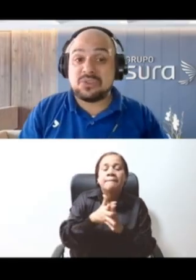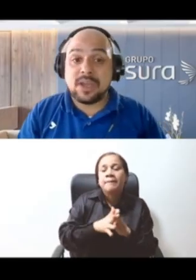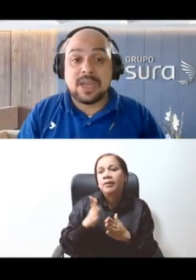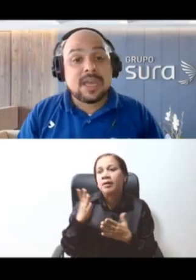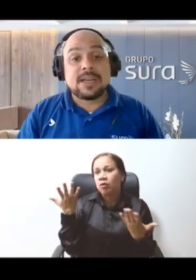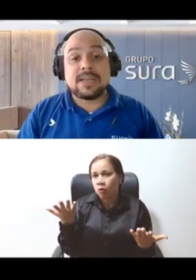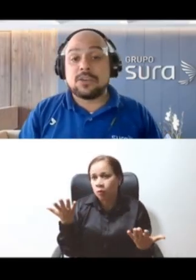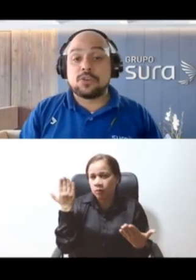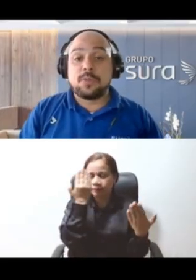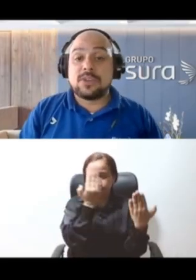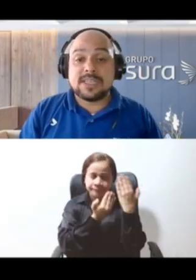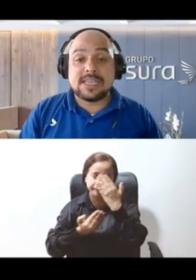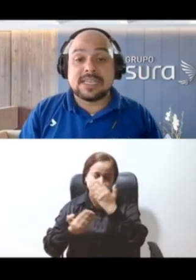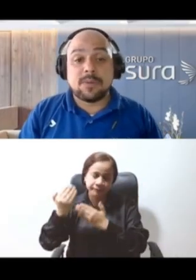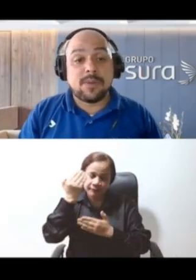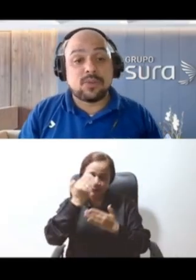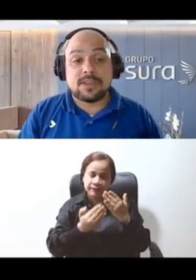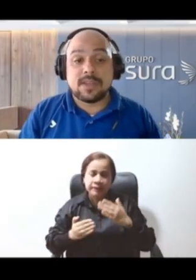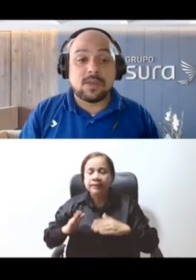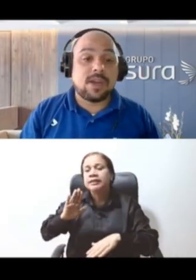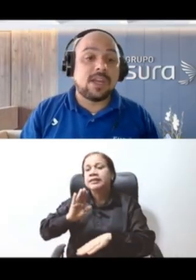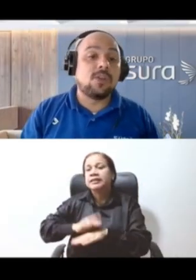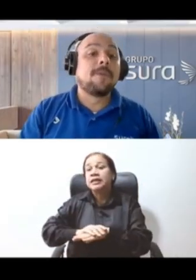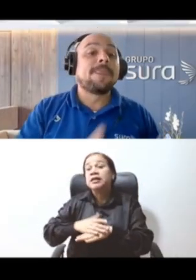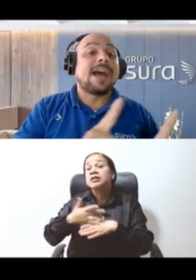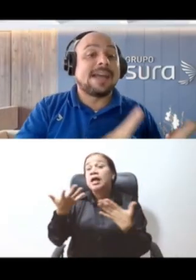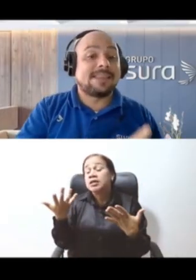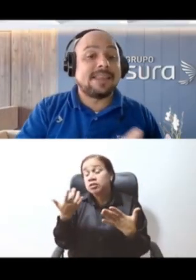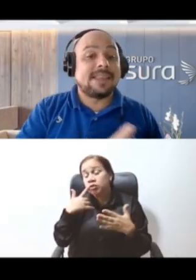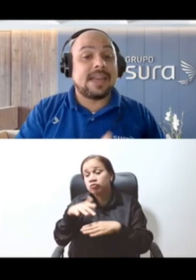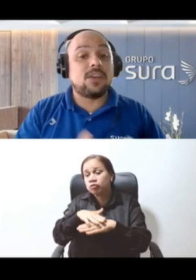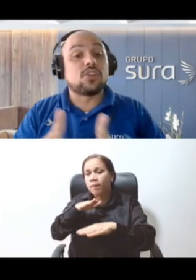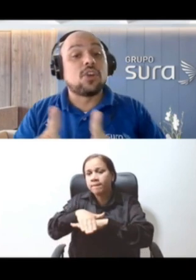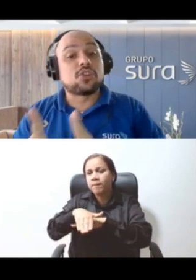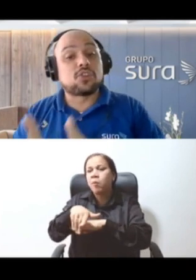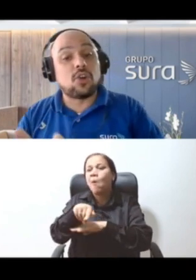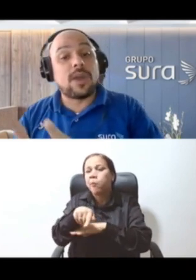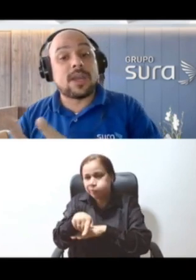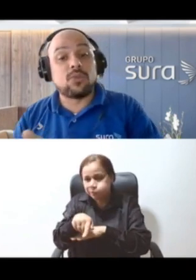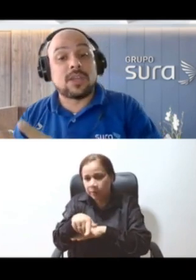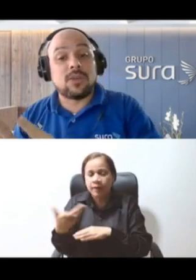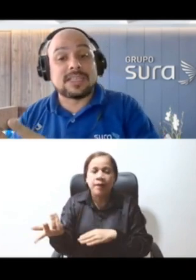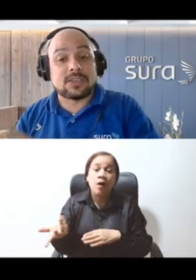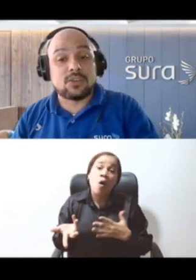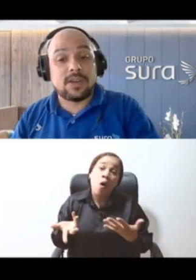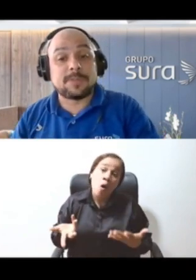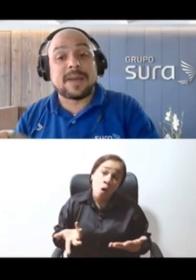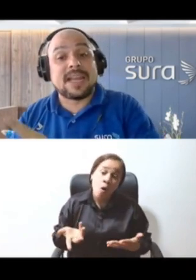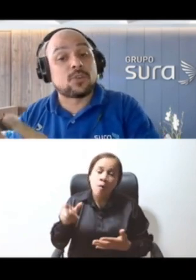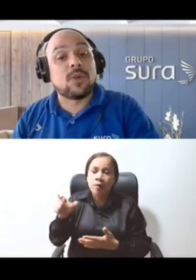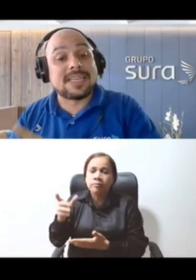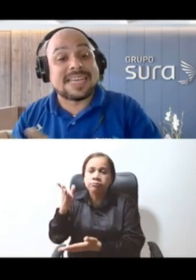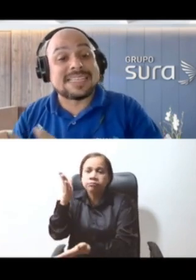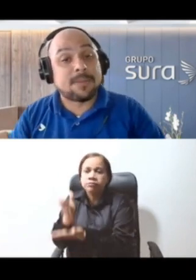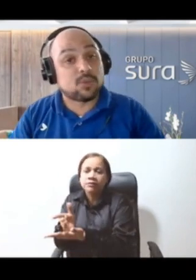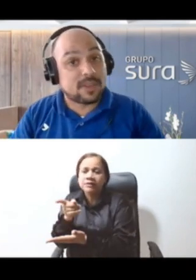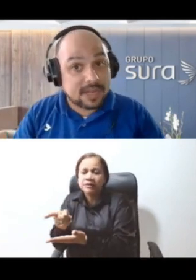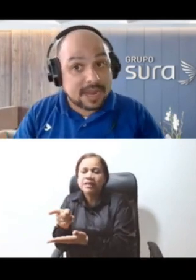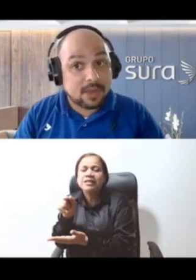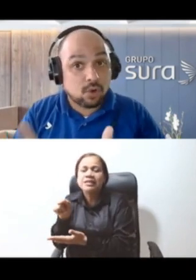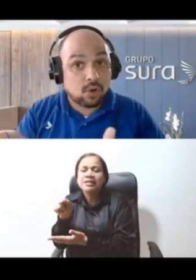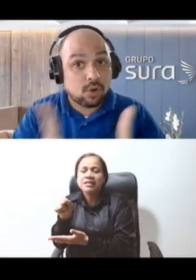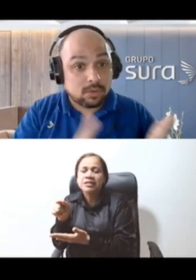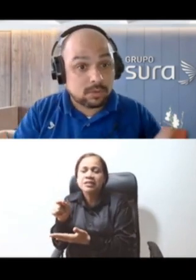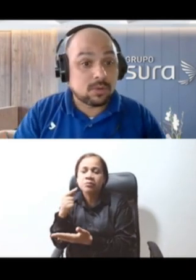este contexto de riesgos potenciales al momento de atender un herido, atender heridos solo ejecutando las acciones para las cuales